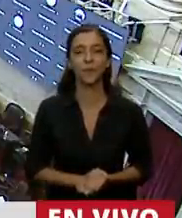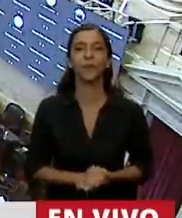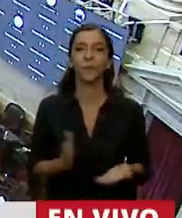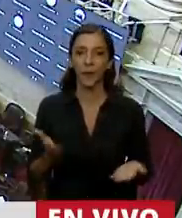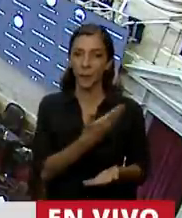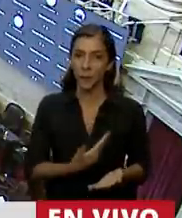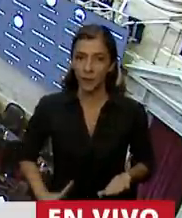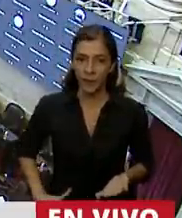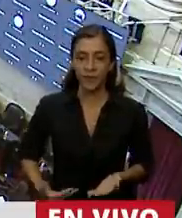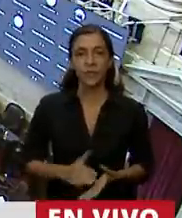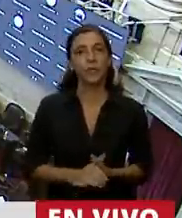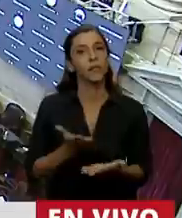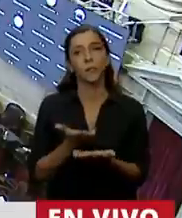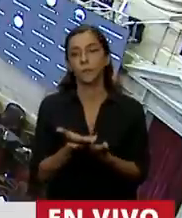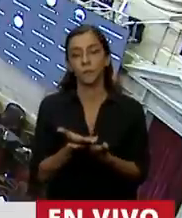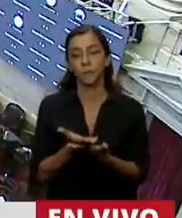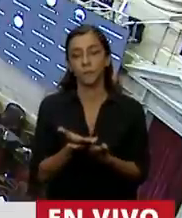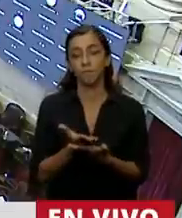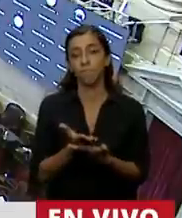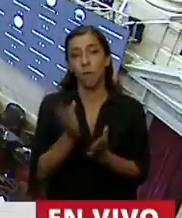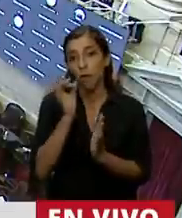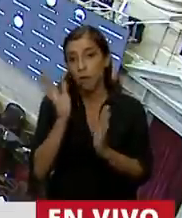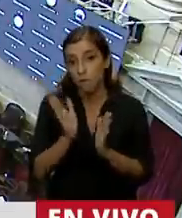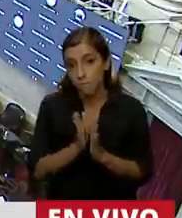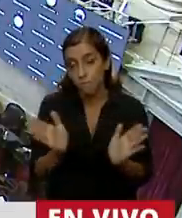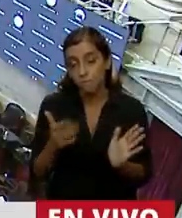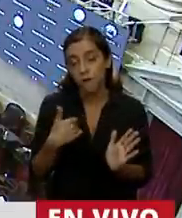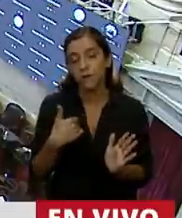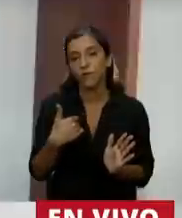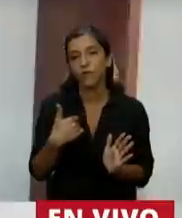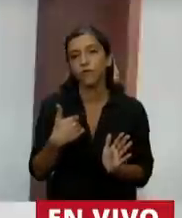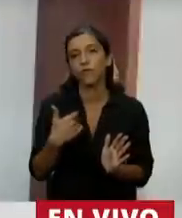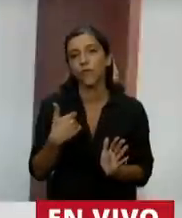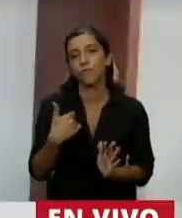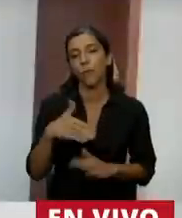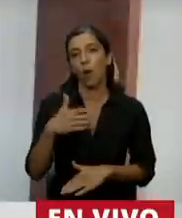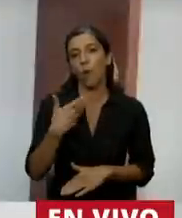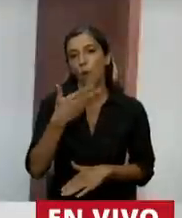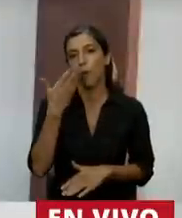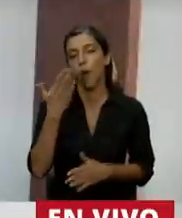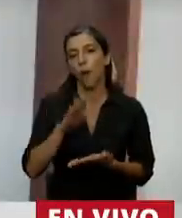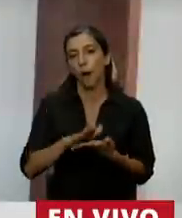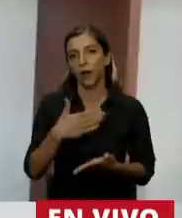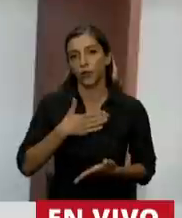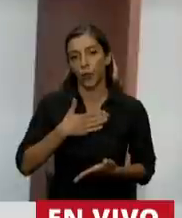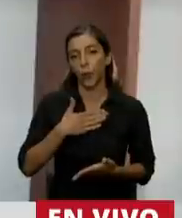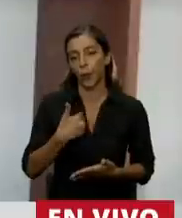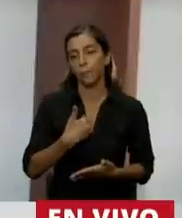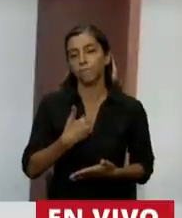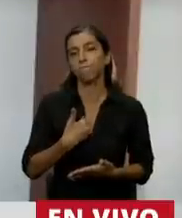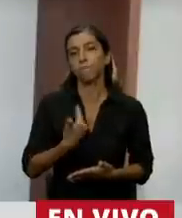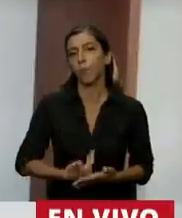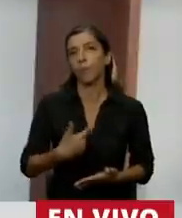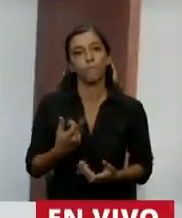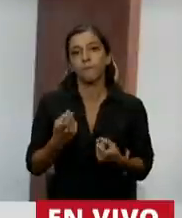Señor presidente, pido disculpas por hacer autorreferencial este discurso, pero necesito dejar en